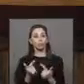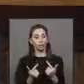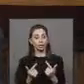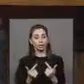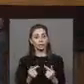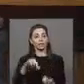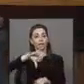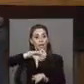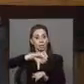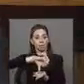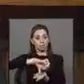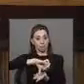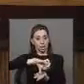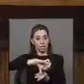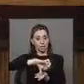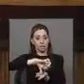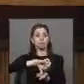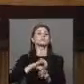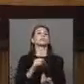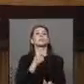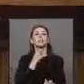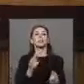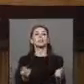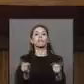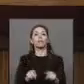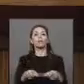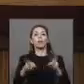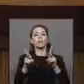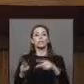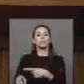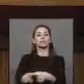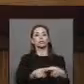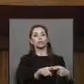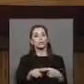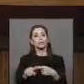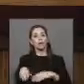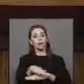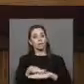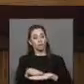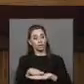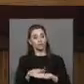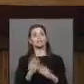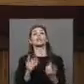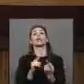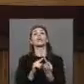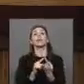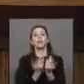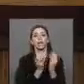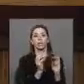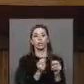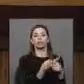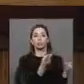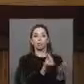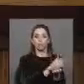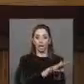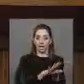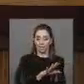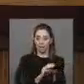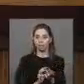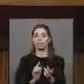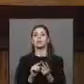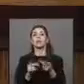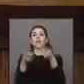en el momento en que el país ha impuesto la tarea de restituir derechos sociales y esenciales, como la educación pública gratuita, el